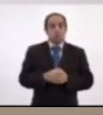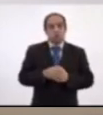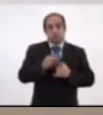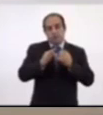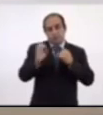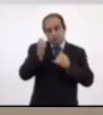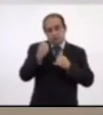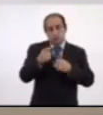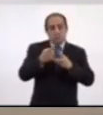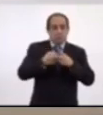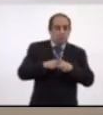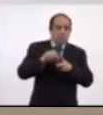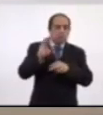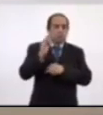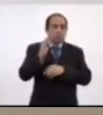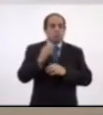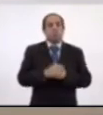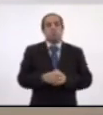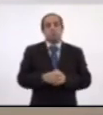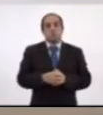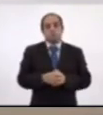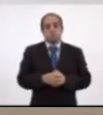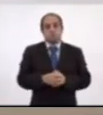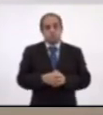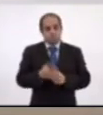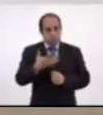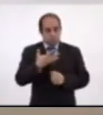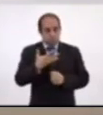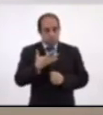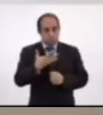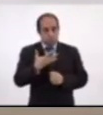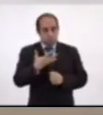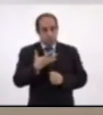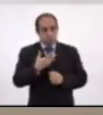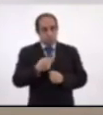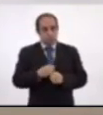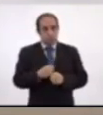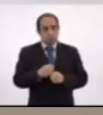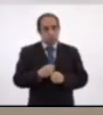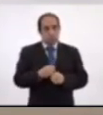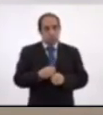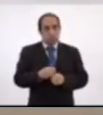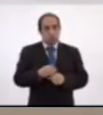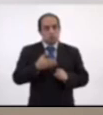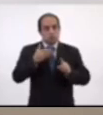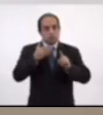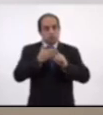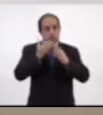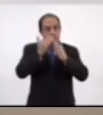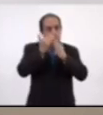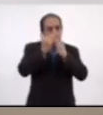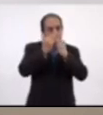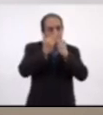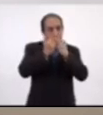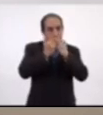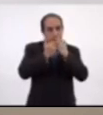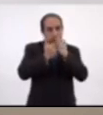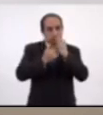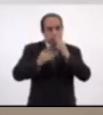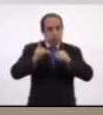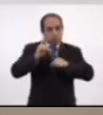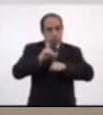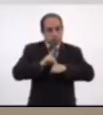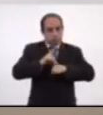enero, principios de febrero, y con una tendencia a la reducción. Cada día